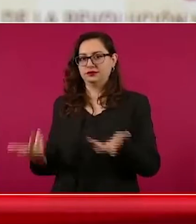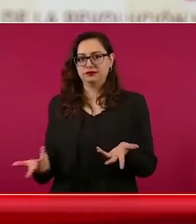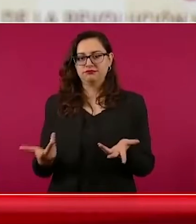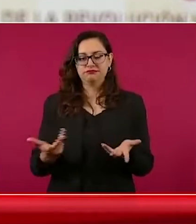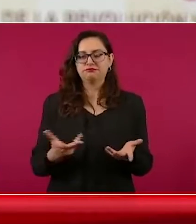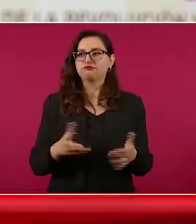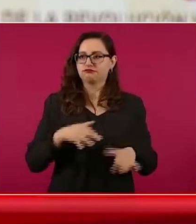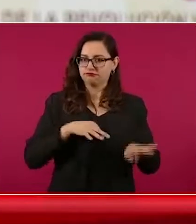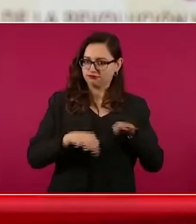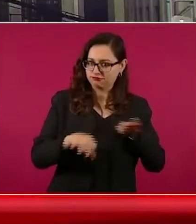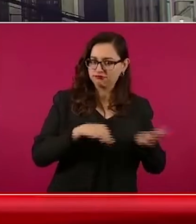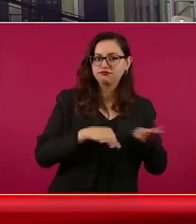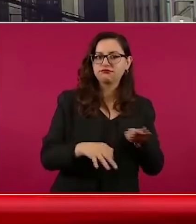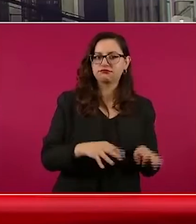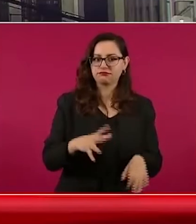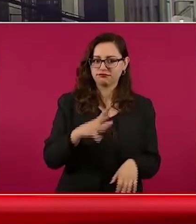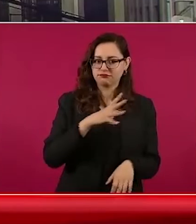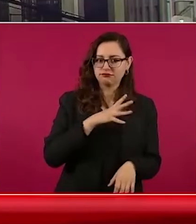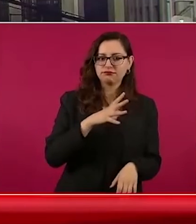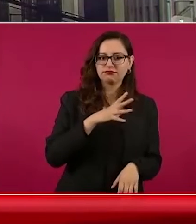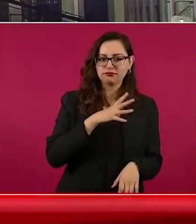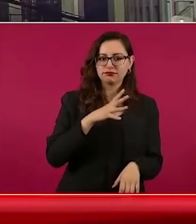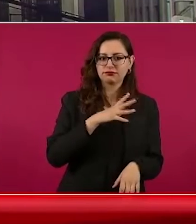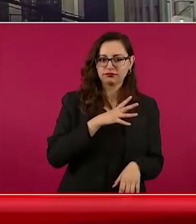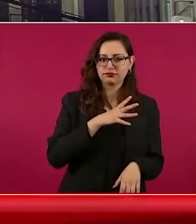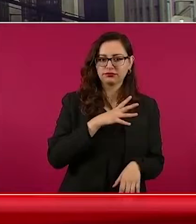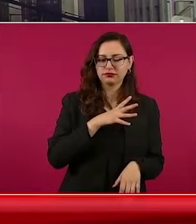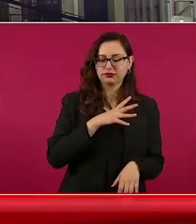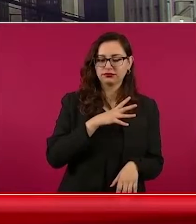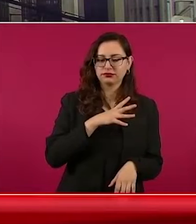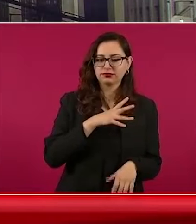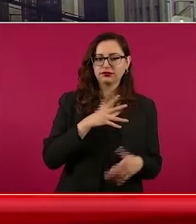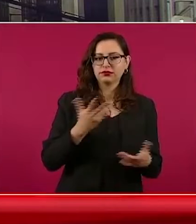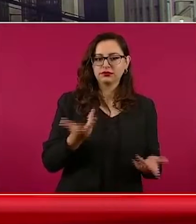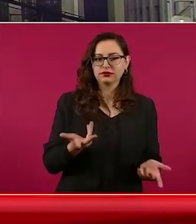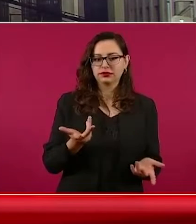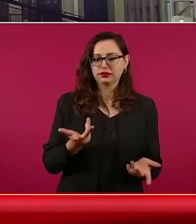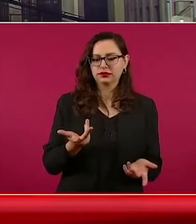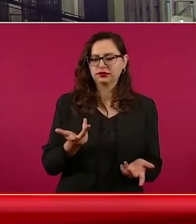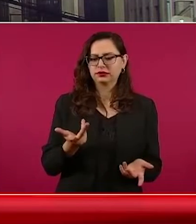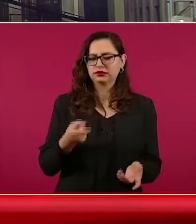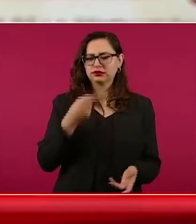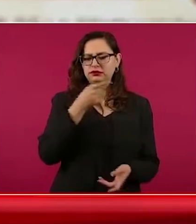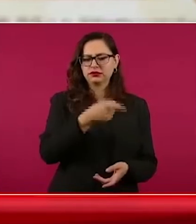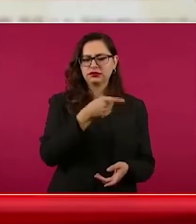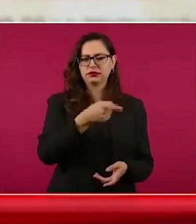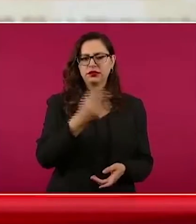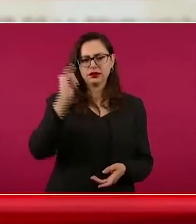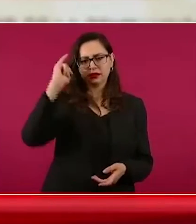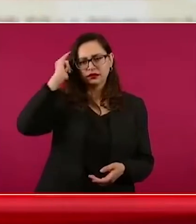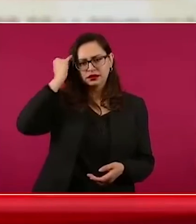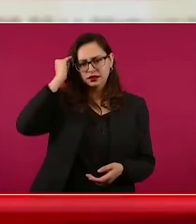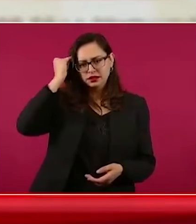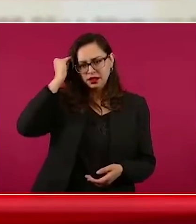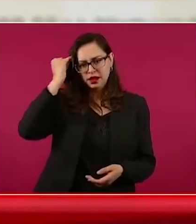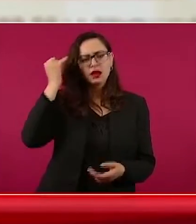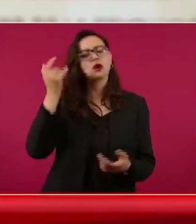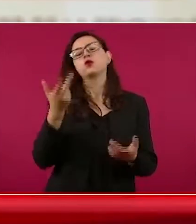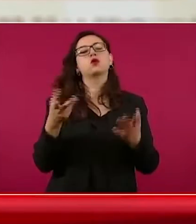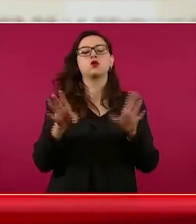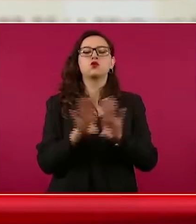que consiste en entregarle el presupuesto